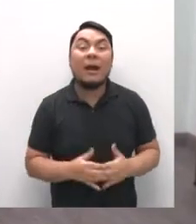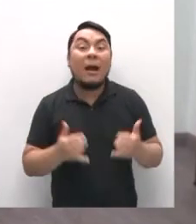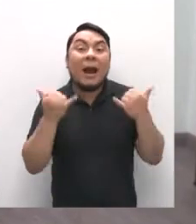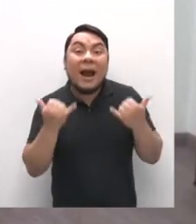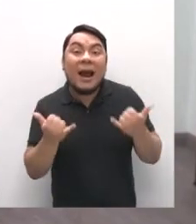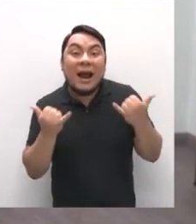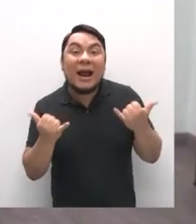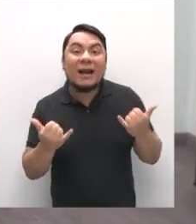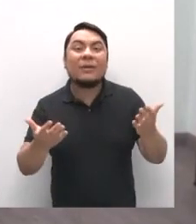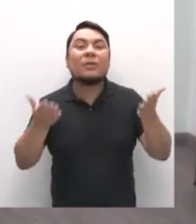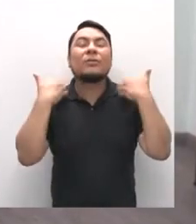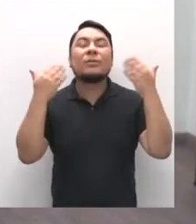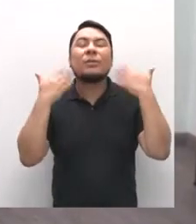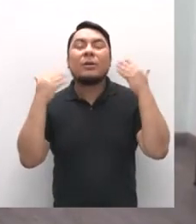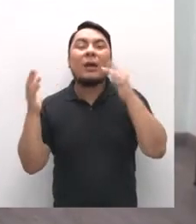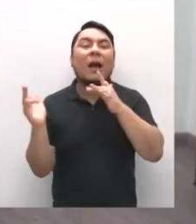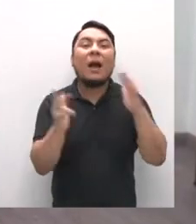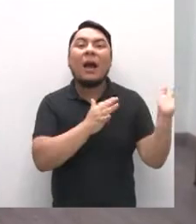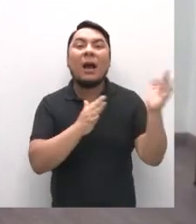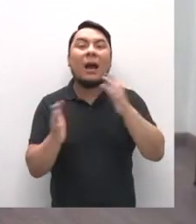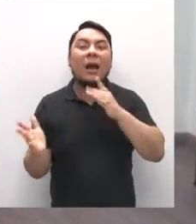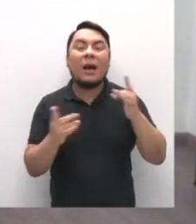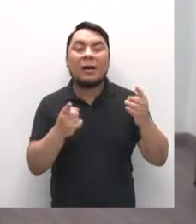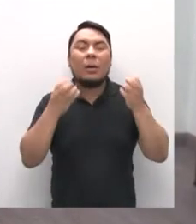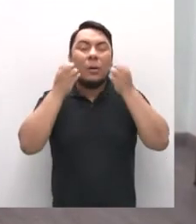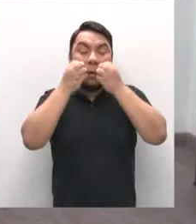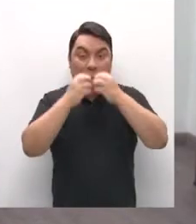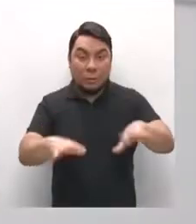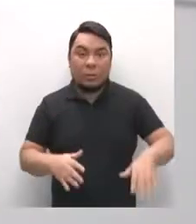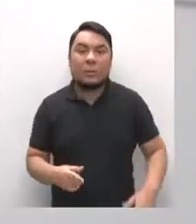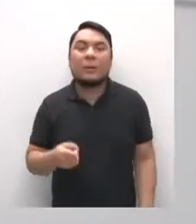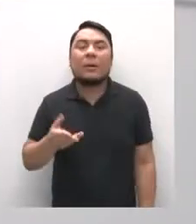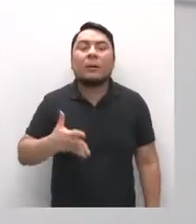a tomar aire y lo vamos a botar entre los dientes, así.